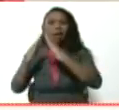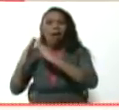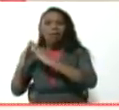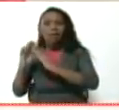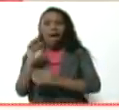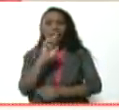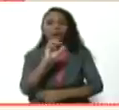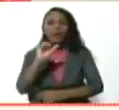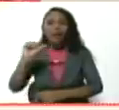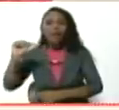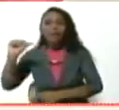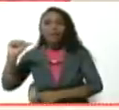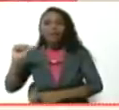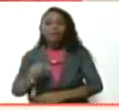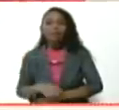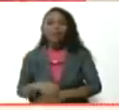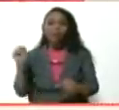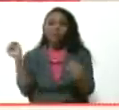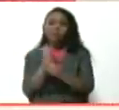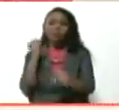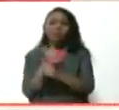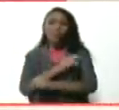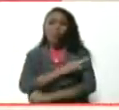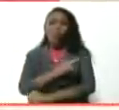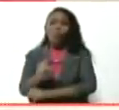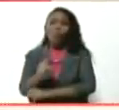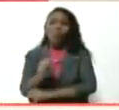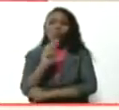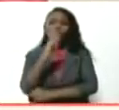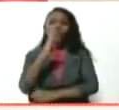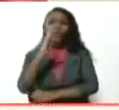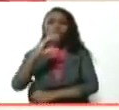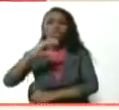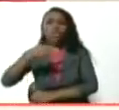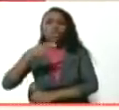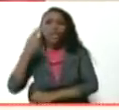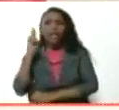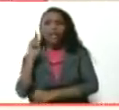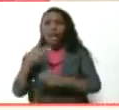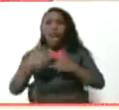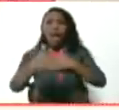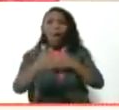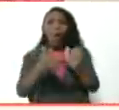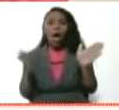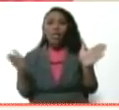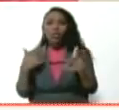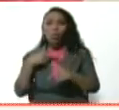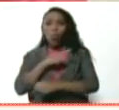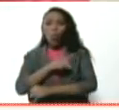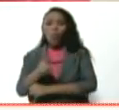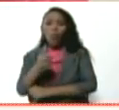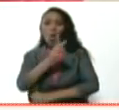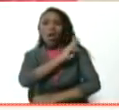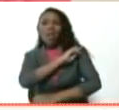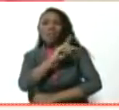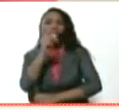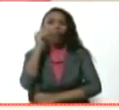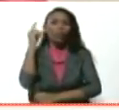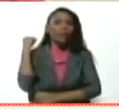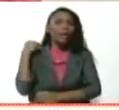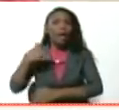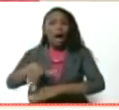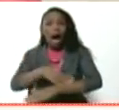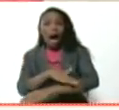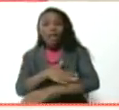RAS, de la labor que cumplen las VC a lo largo y ancho, que cumplen los jefes y las jefes de calle, los